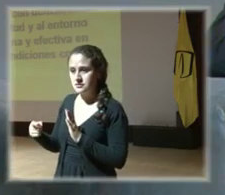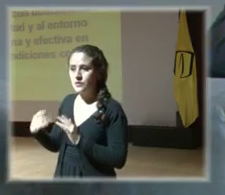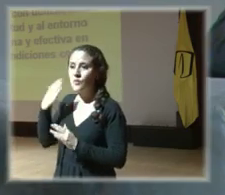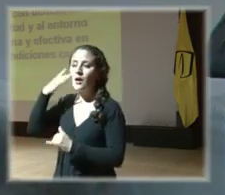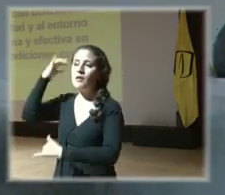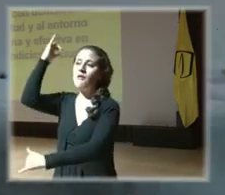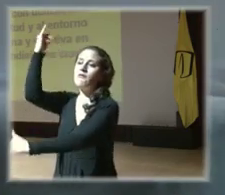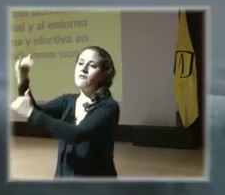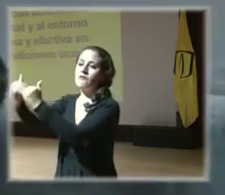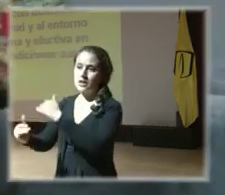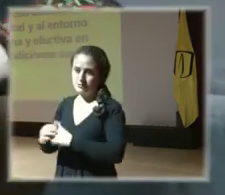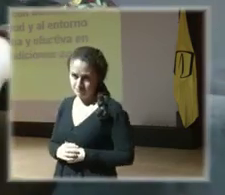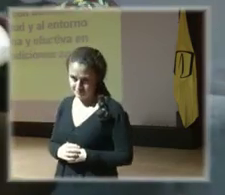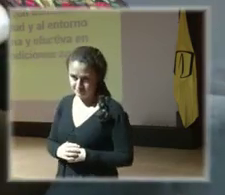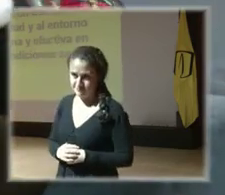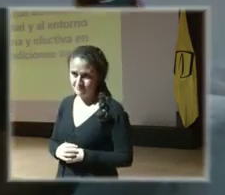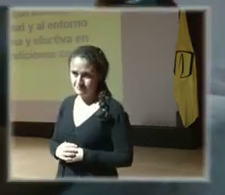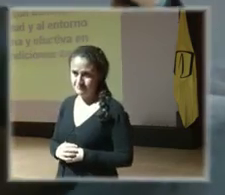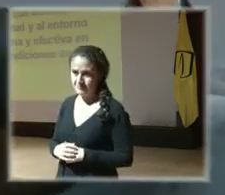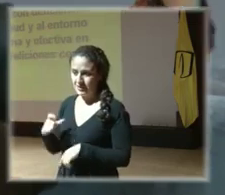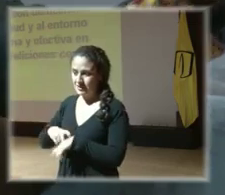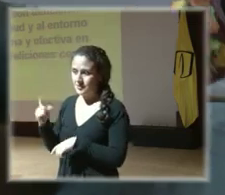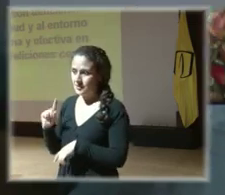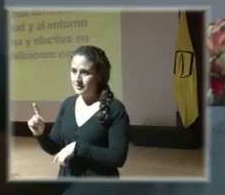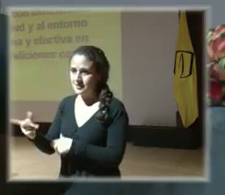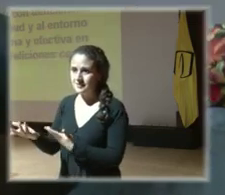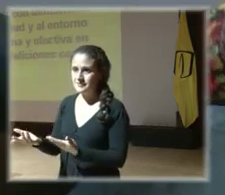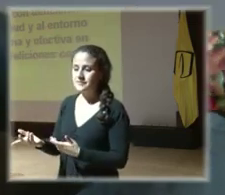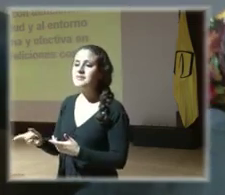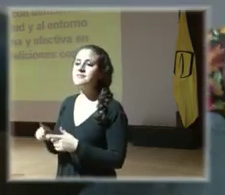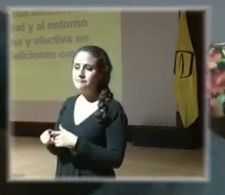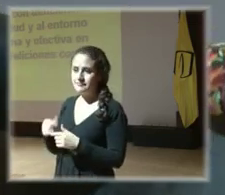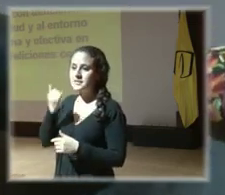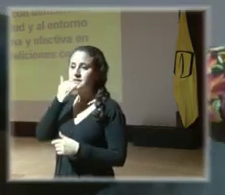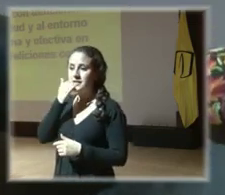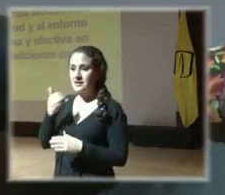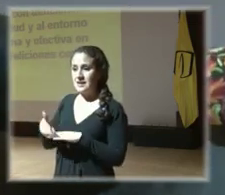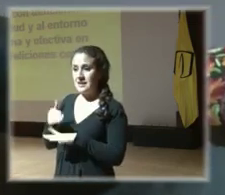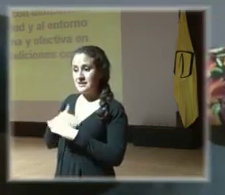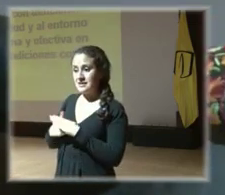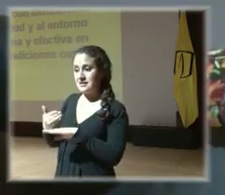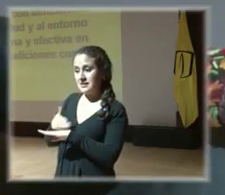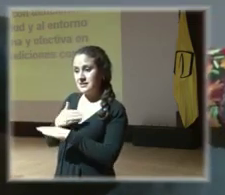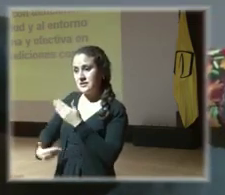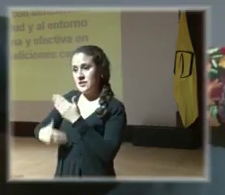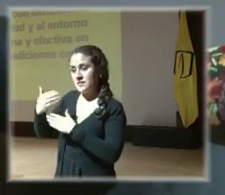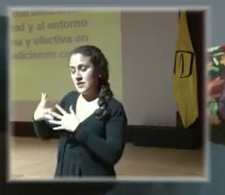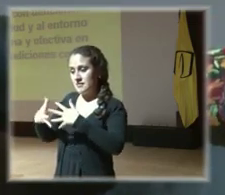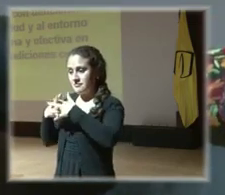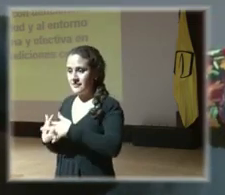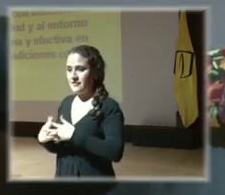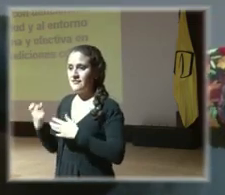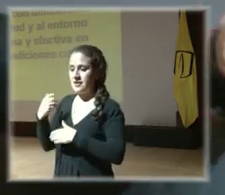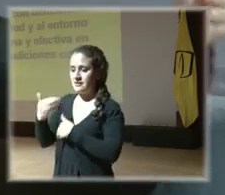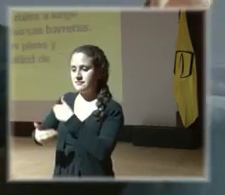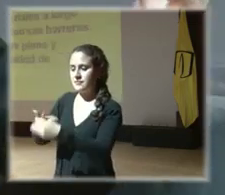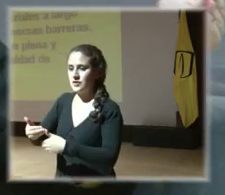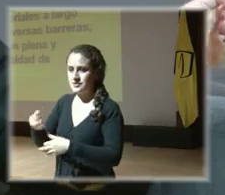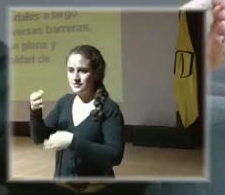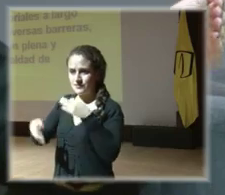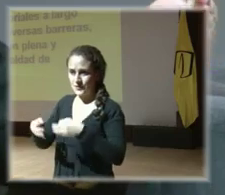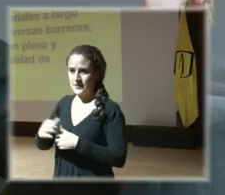proceso penal. Y eso saca de la discusión que desde el principio haya ajustes razonables en el proceso penal. Entonces,